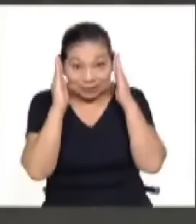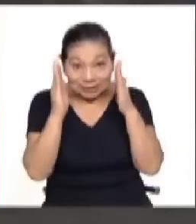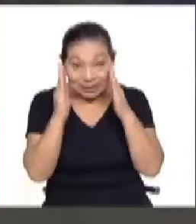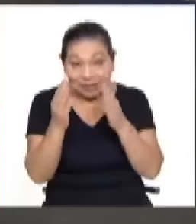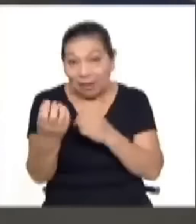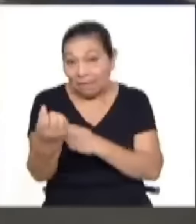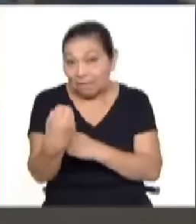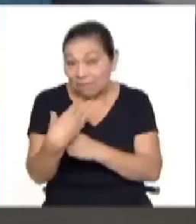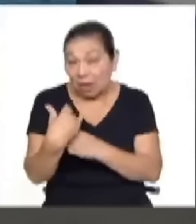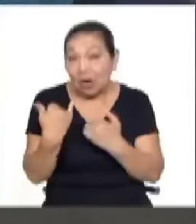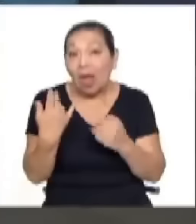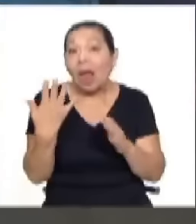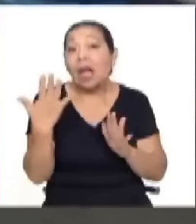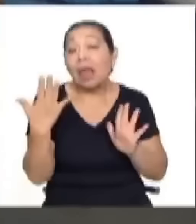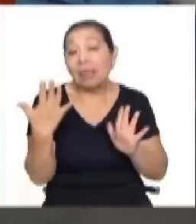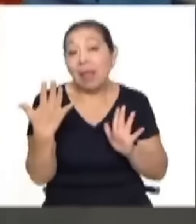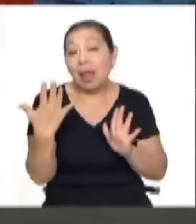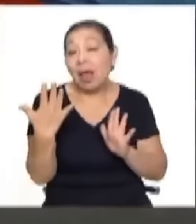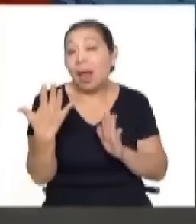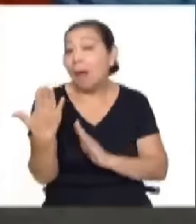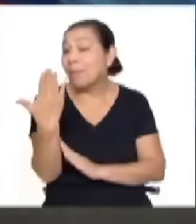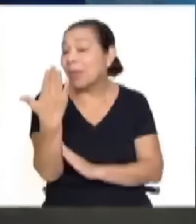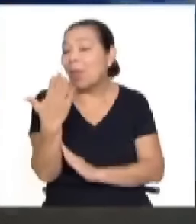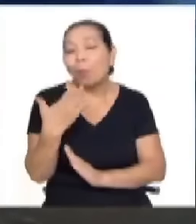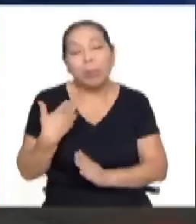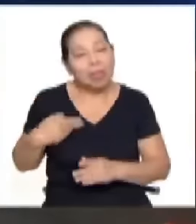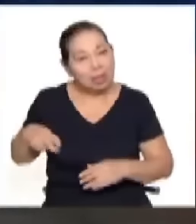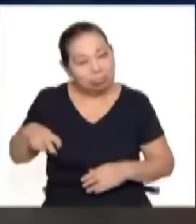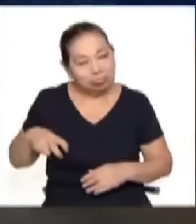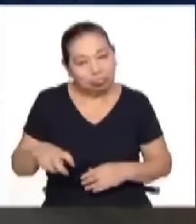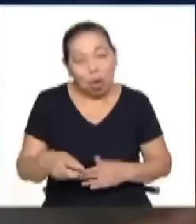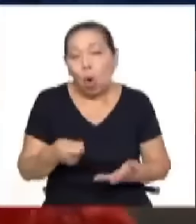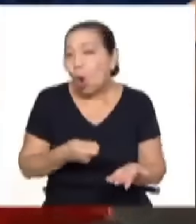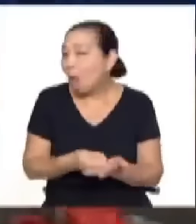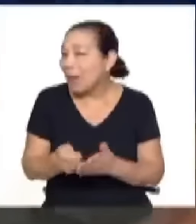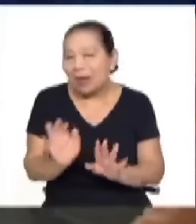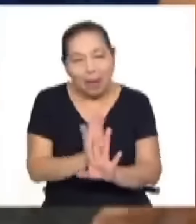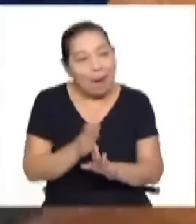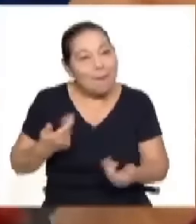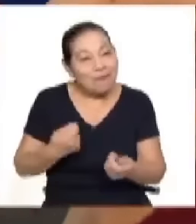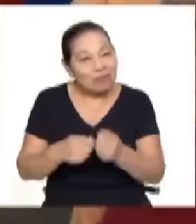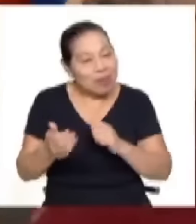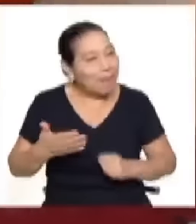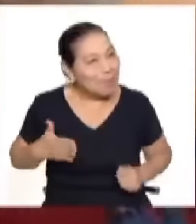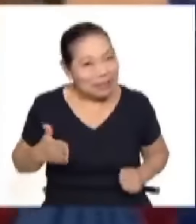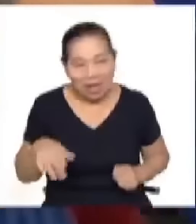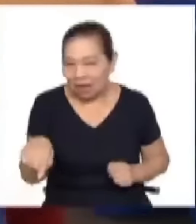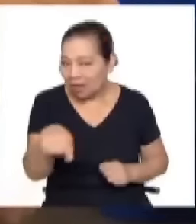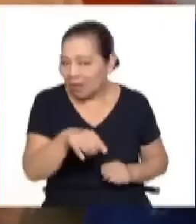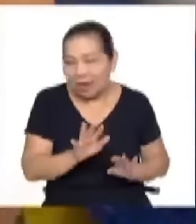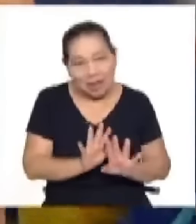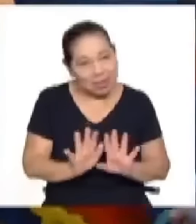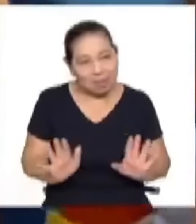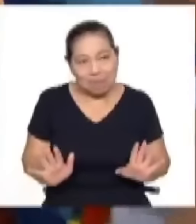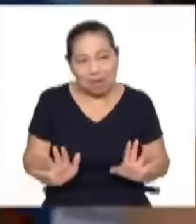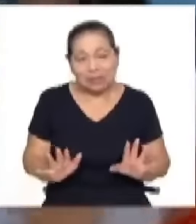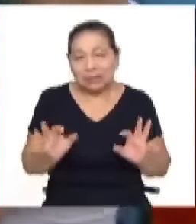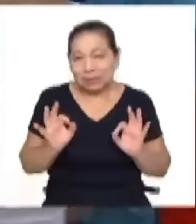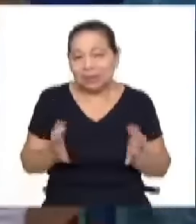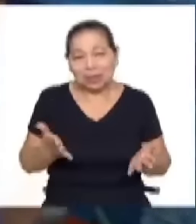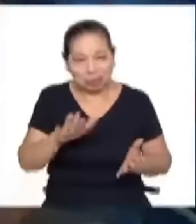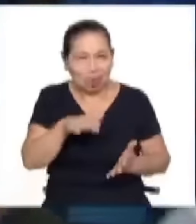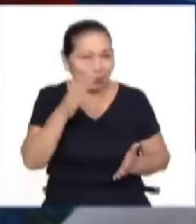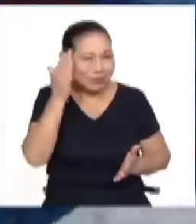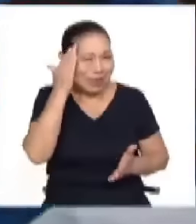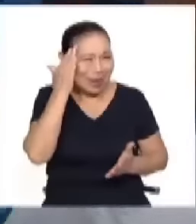la información. Hasta las 10 de la mañana van a poder ingresar a hacer las compras de pescado aquí, que normalmente